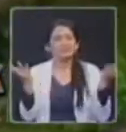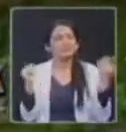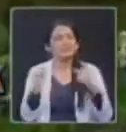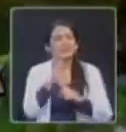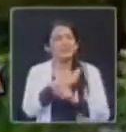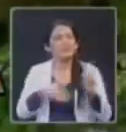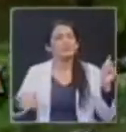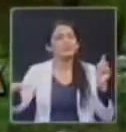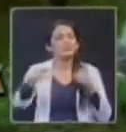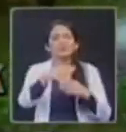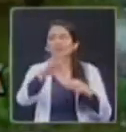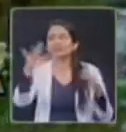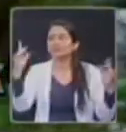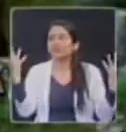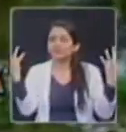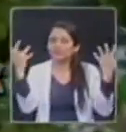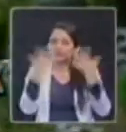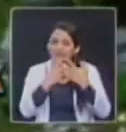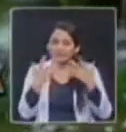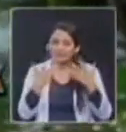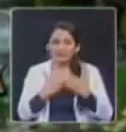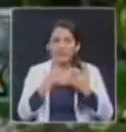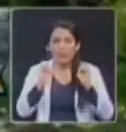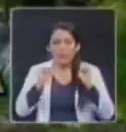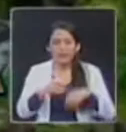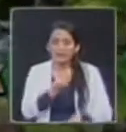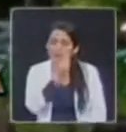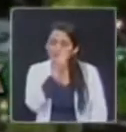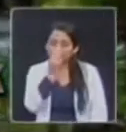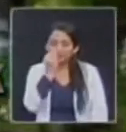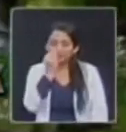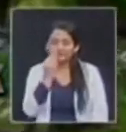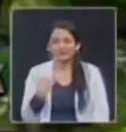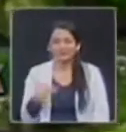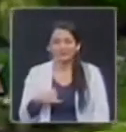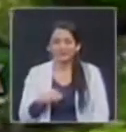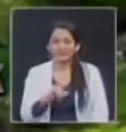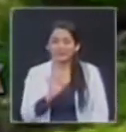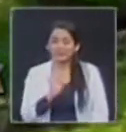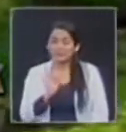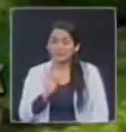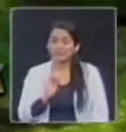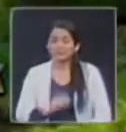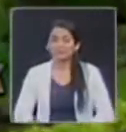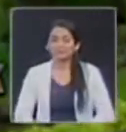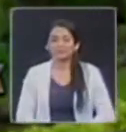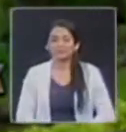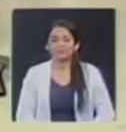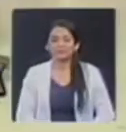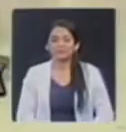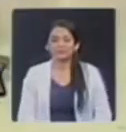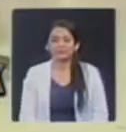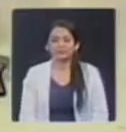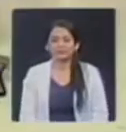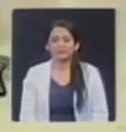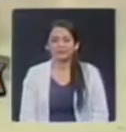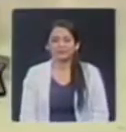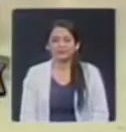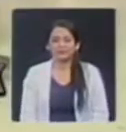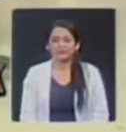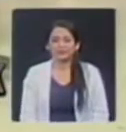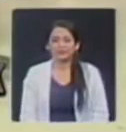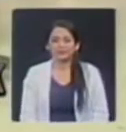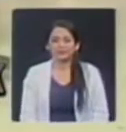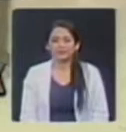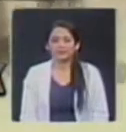la conservación, cuáles son los avances en conservación y sistemática. O sea, cuál es la evolución, la clasificación de